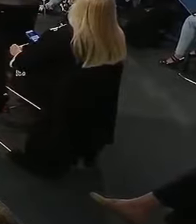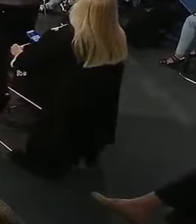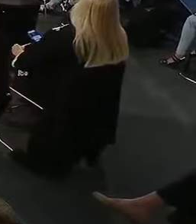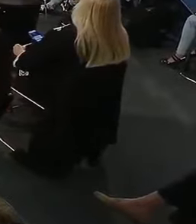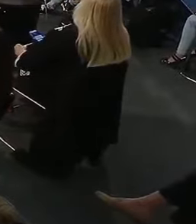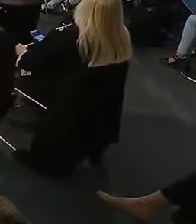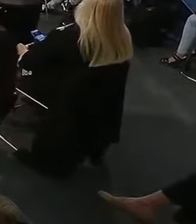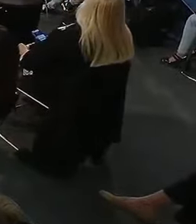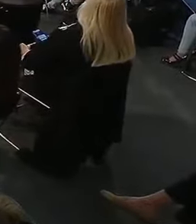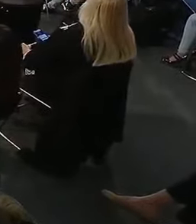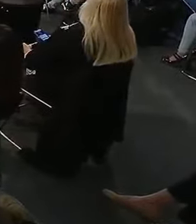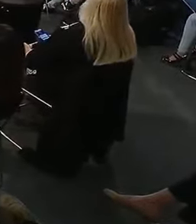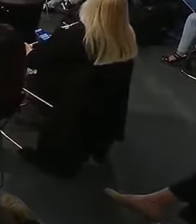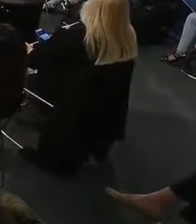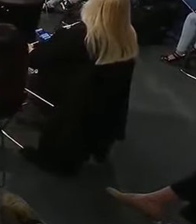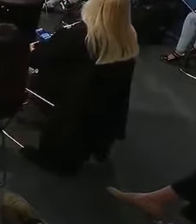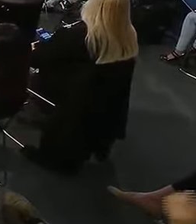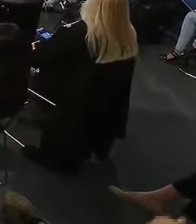hijos.